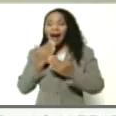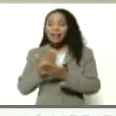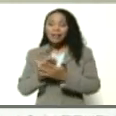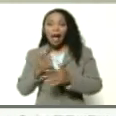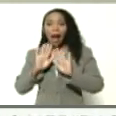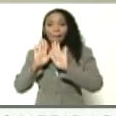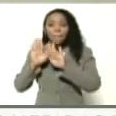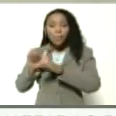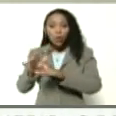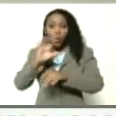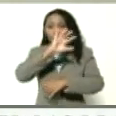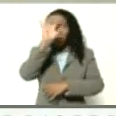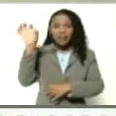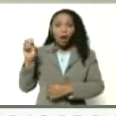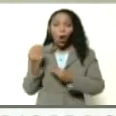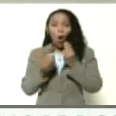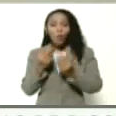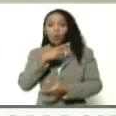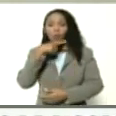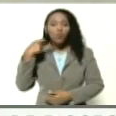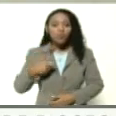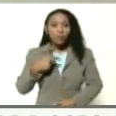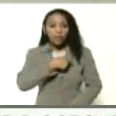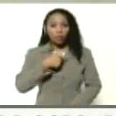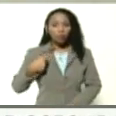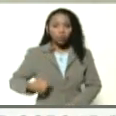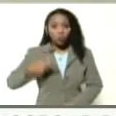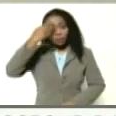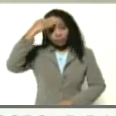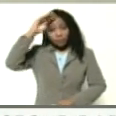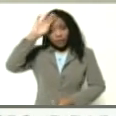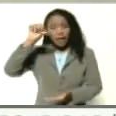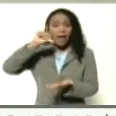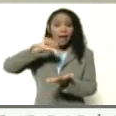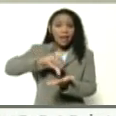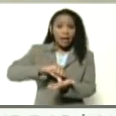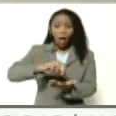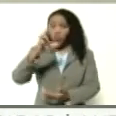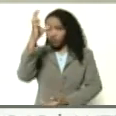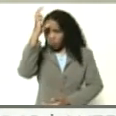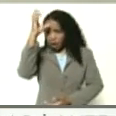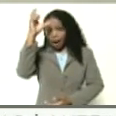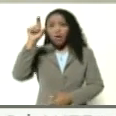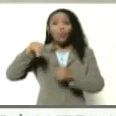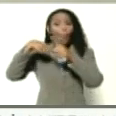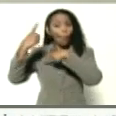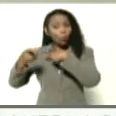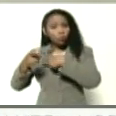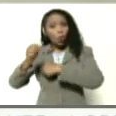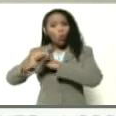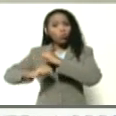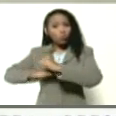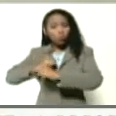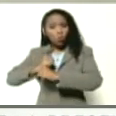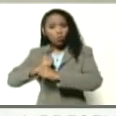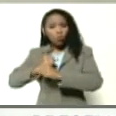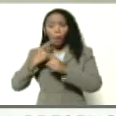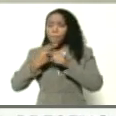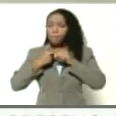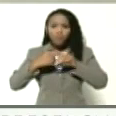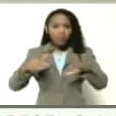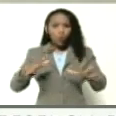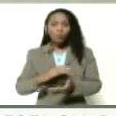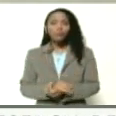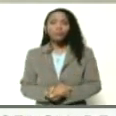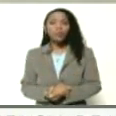países amigos como Rusia, China, Cuba, Irán, Turquía y de otros socios multilaterales.